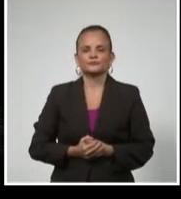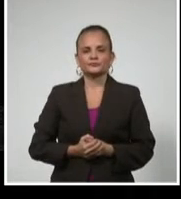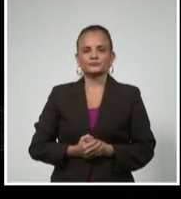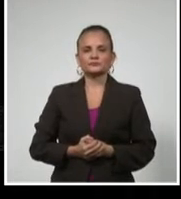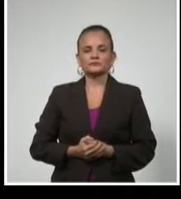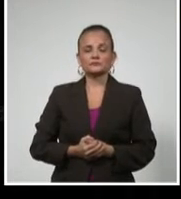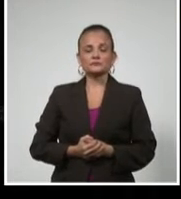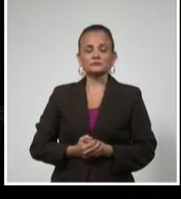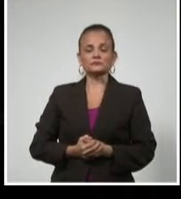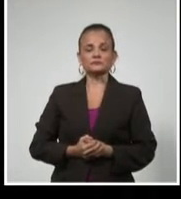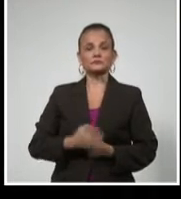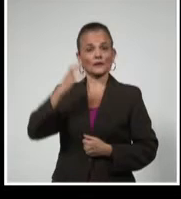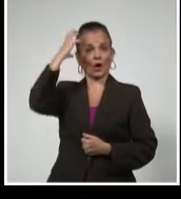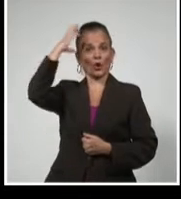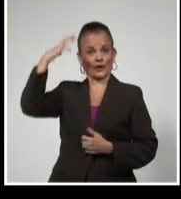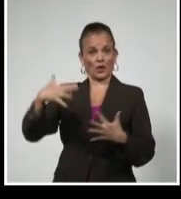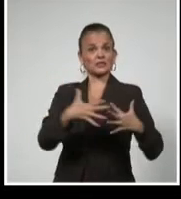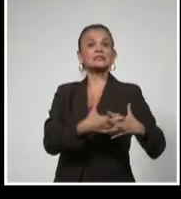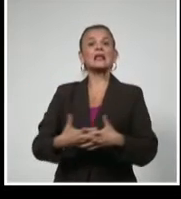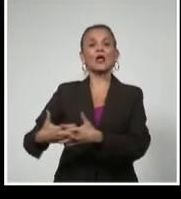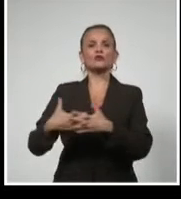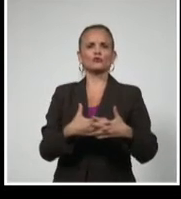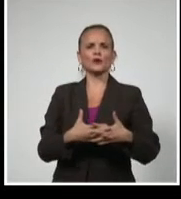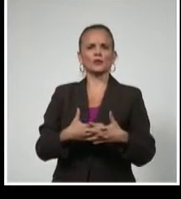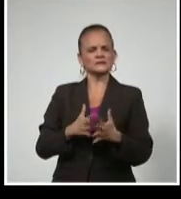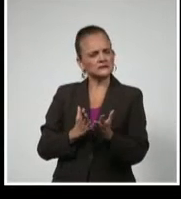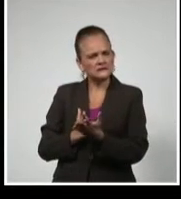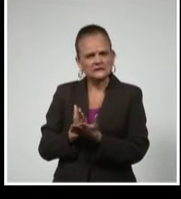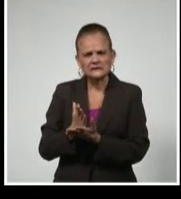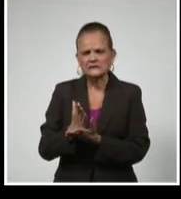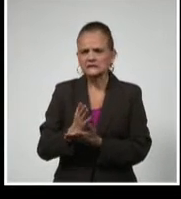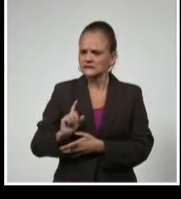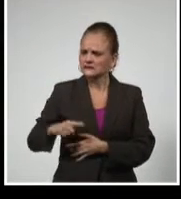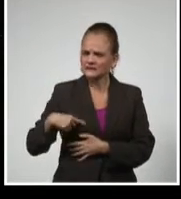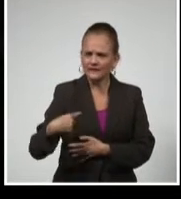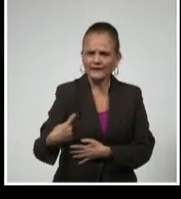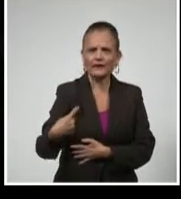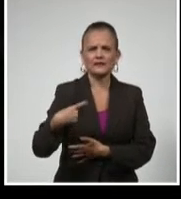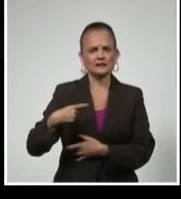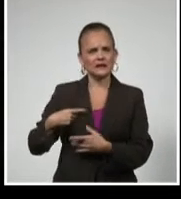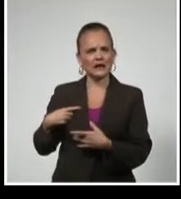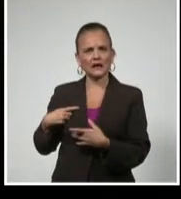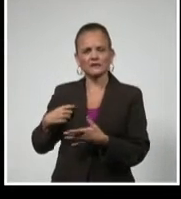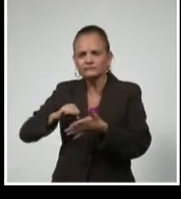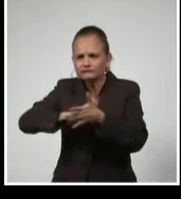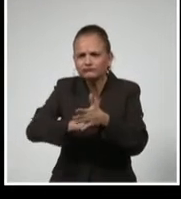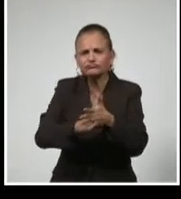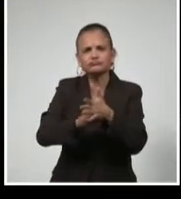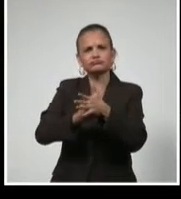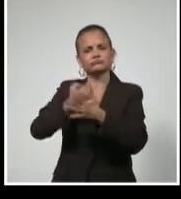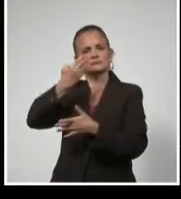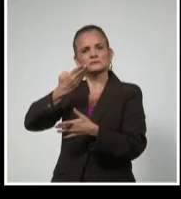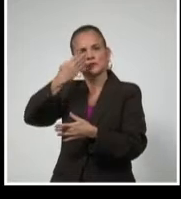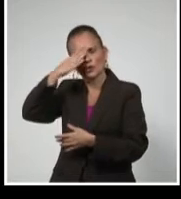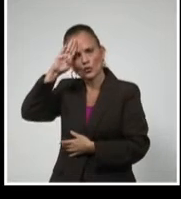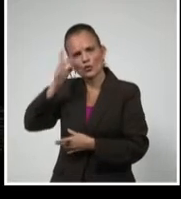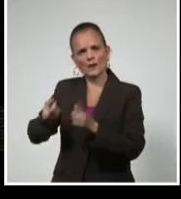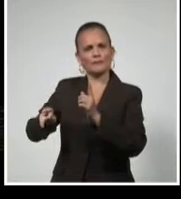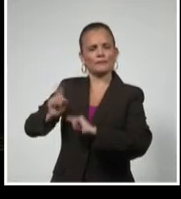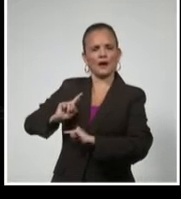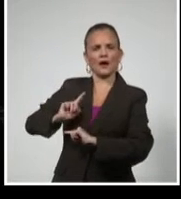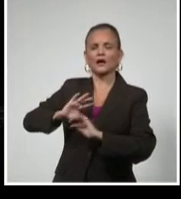El gobierno de los Estados Unidos mantiene hacia Cuba una retórica agresiva y una política dirigida a subvertir el sistema